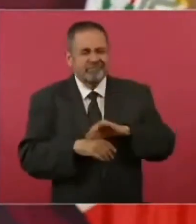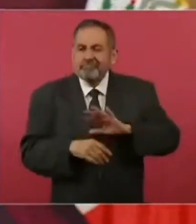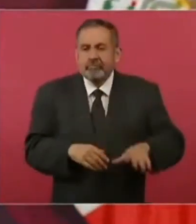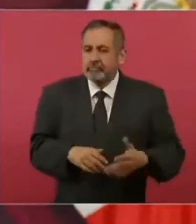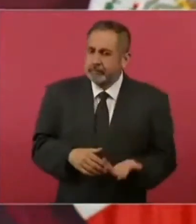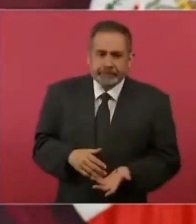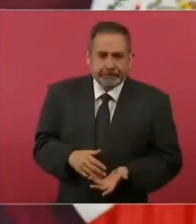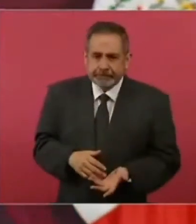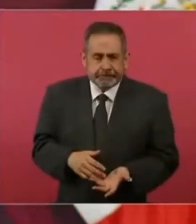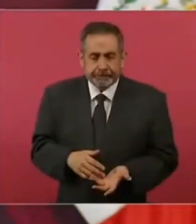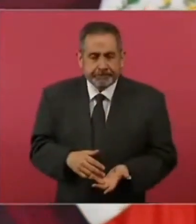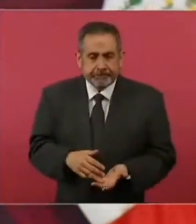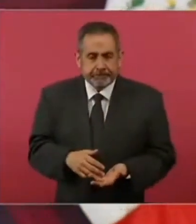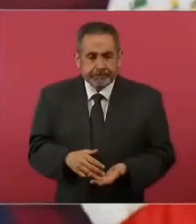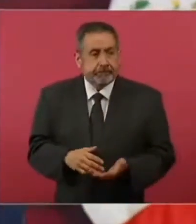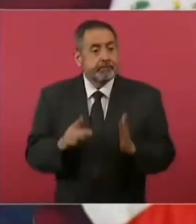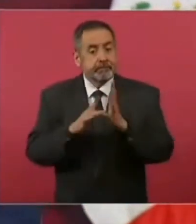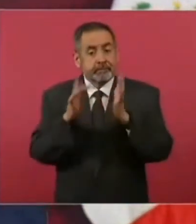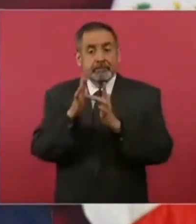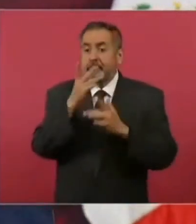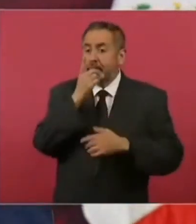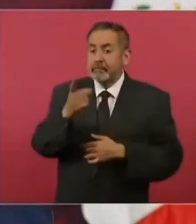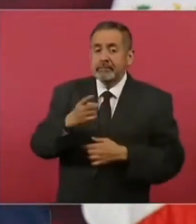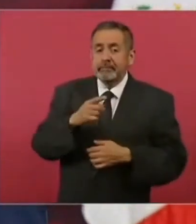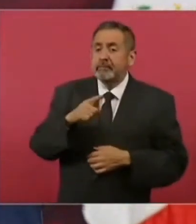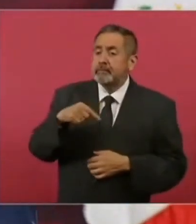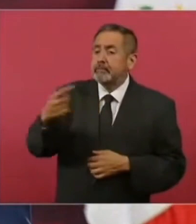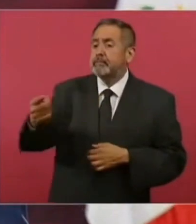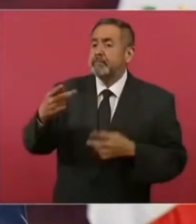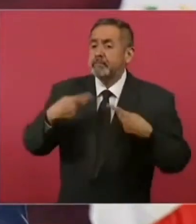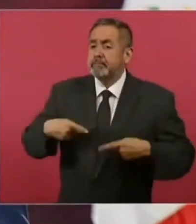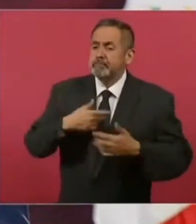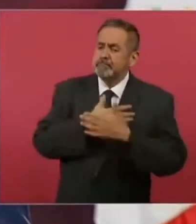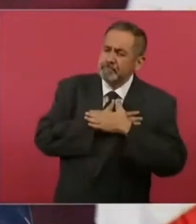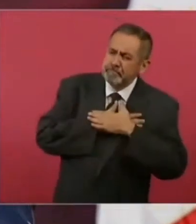que es el amor al prójimo.